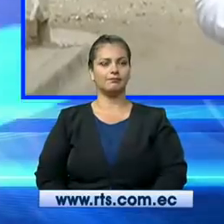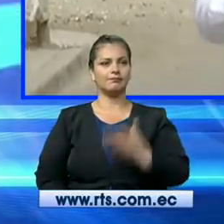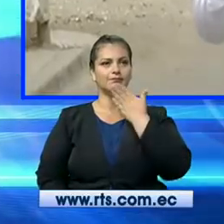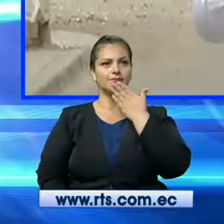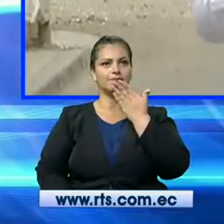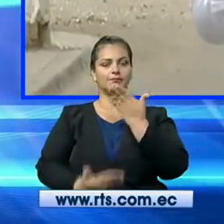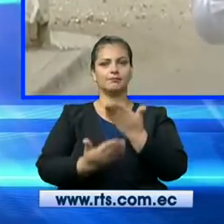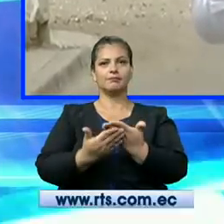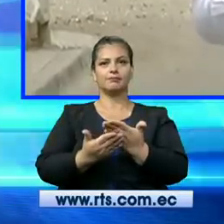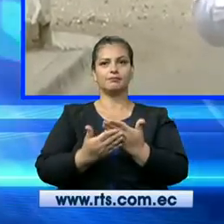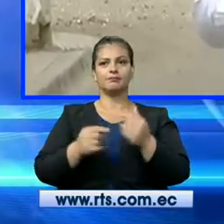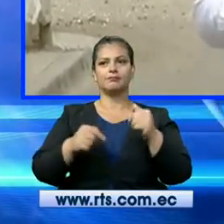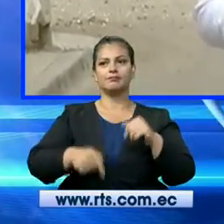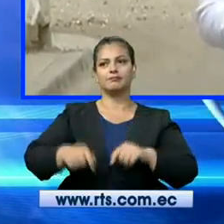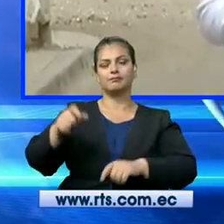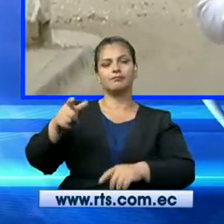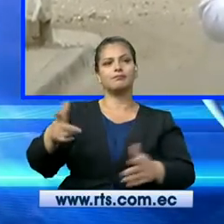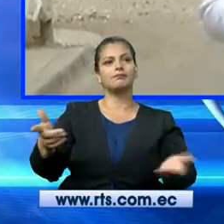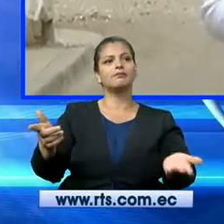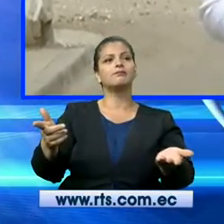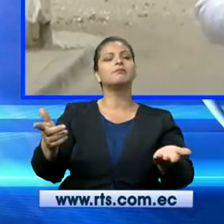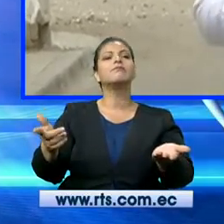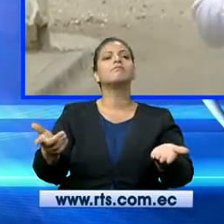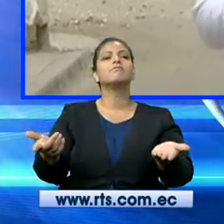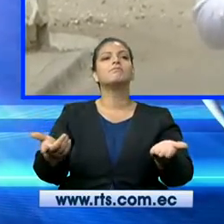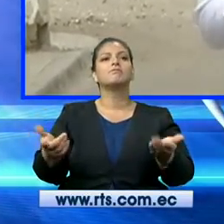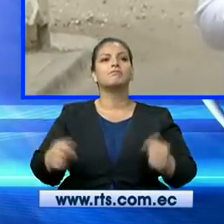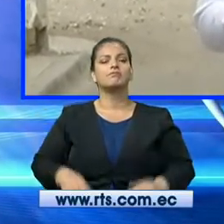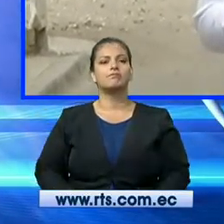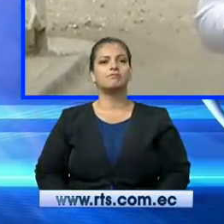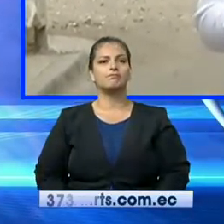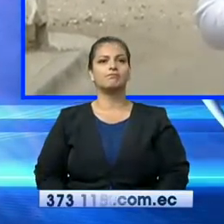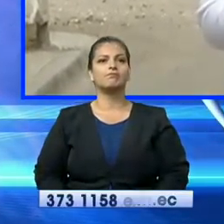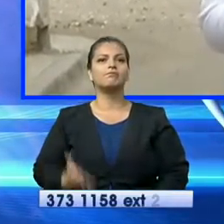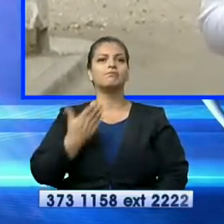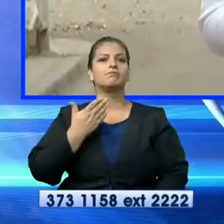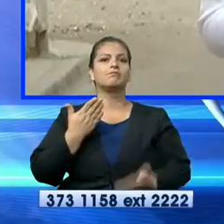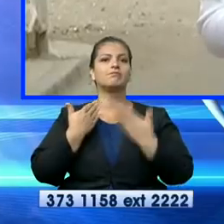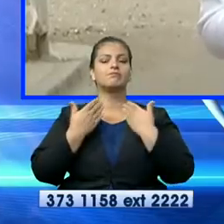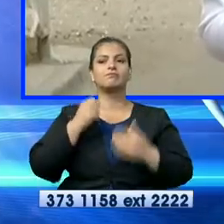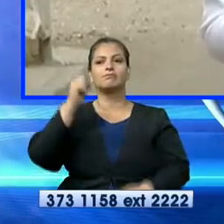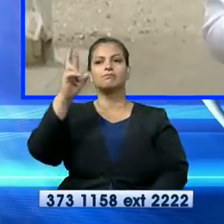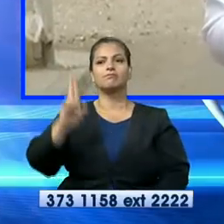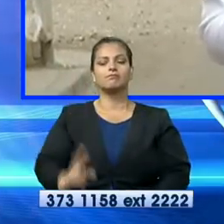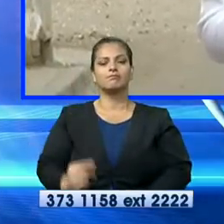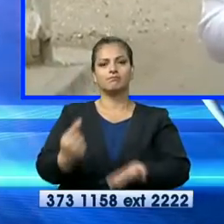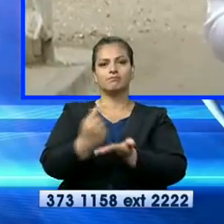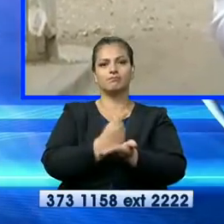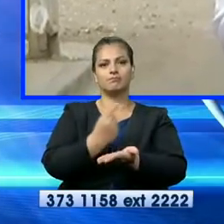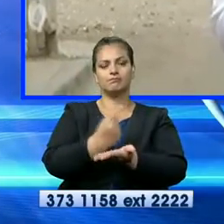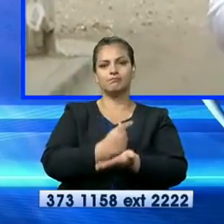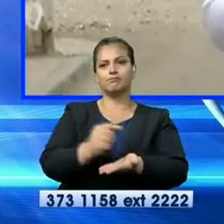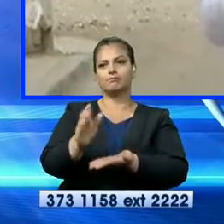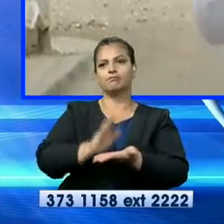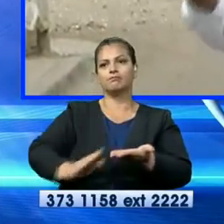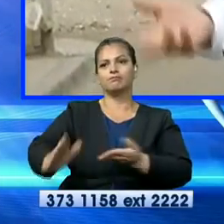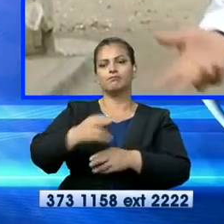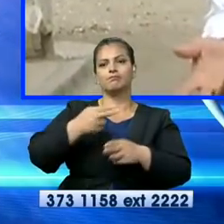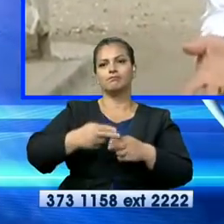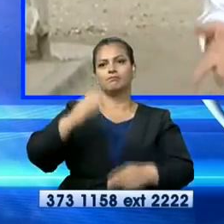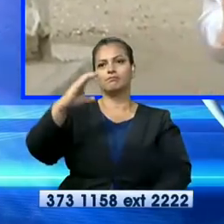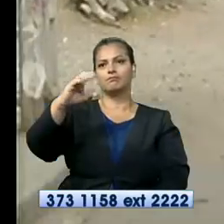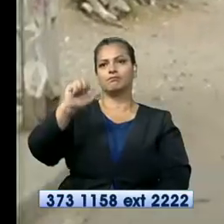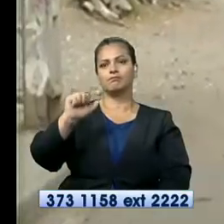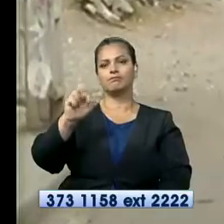aquí conversando con los moradores de la cooperativa carlos castro 2 en el sur de guayaquil en el guasmo central nos hemos enterado en más de